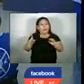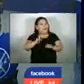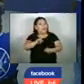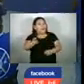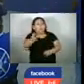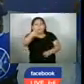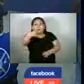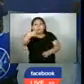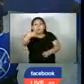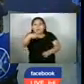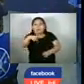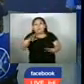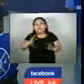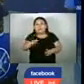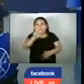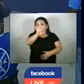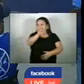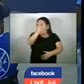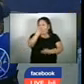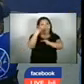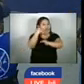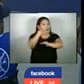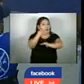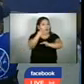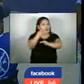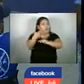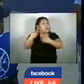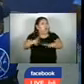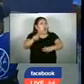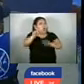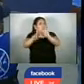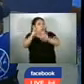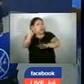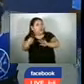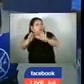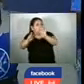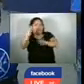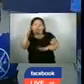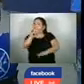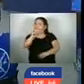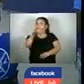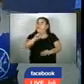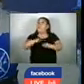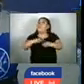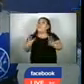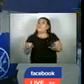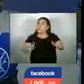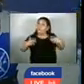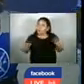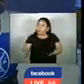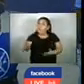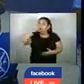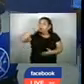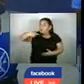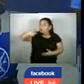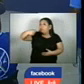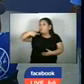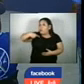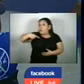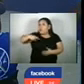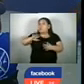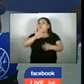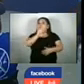este medicamento por más de 5 días, porque los resultados de este medicamento pues se dan en